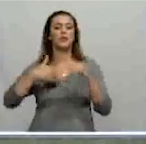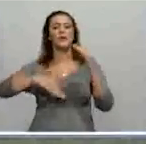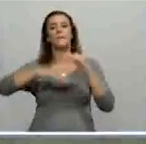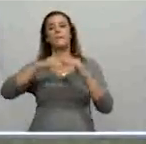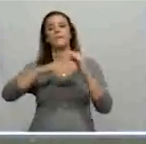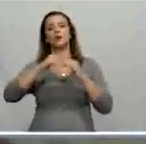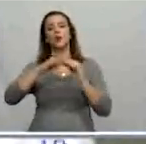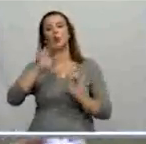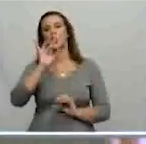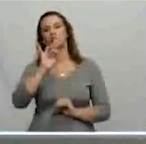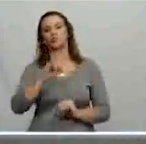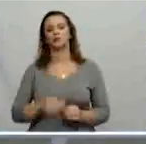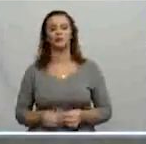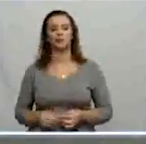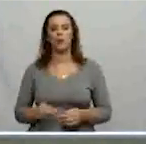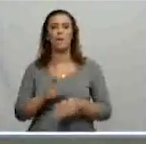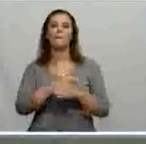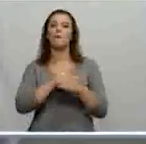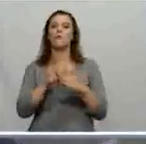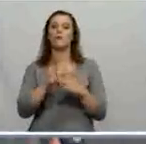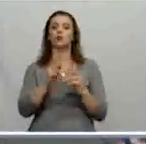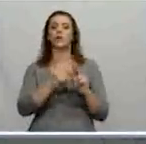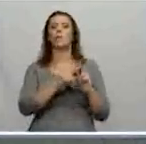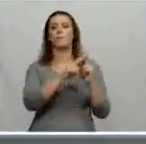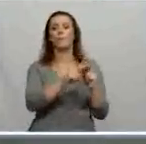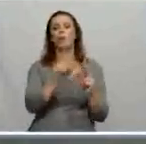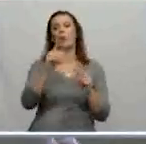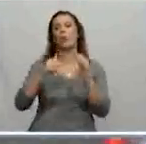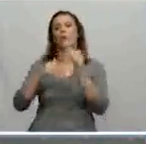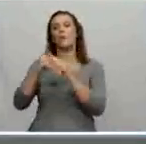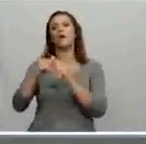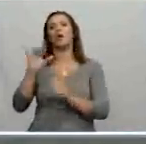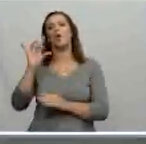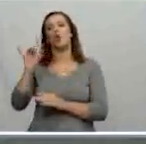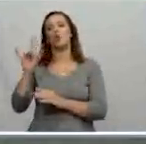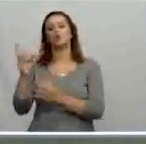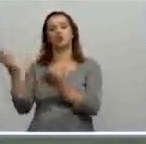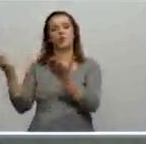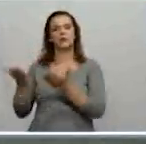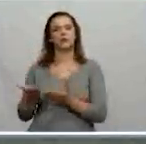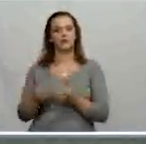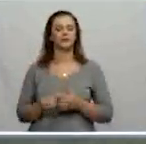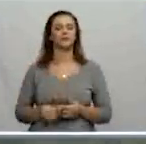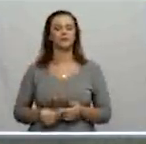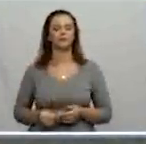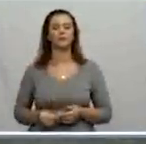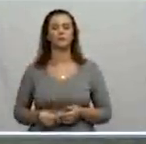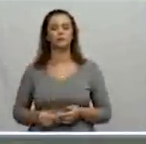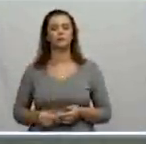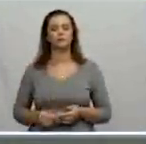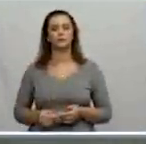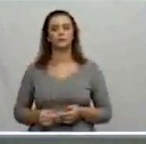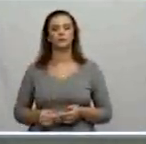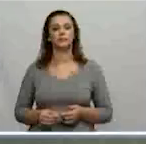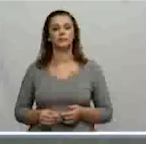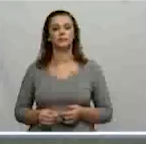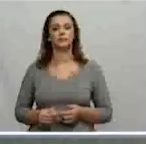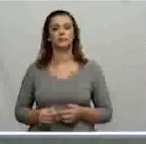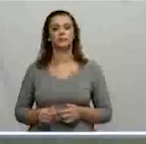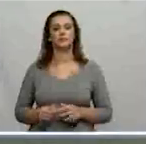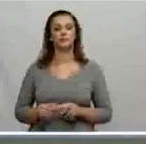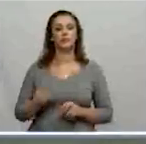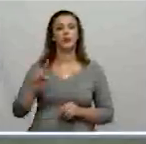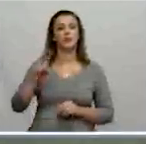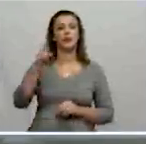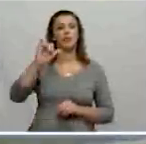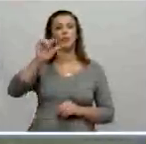de 8 profesionales prestados y un máximo de 8 recibidos. Y a partir del 1 de junio